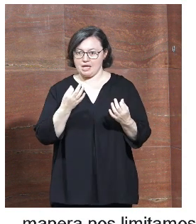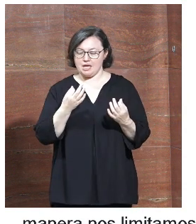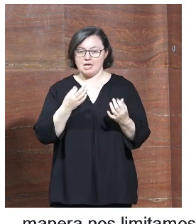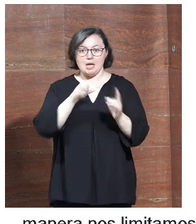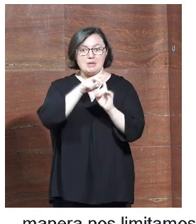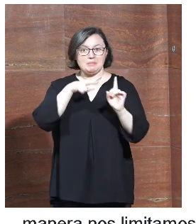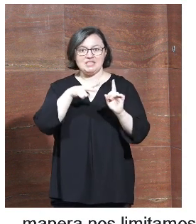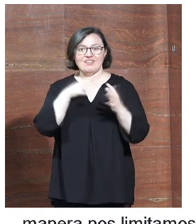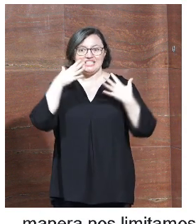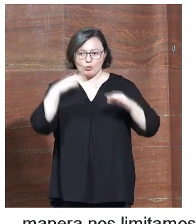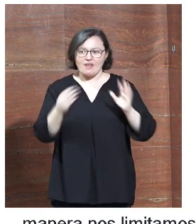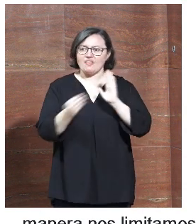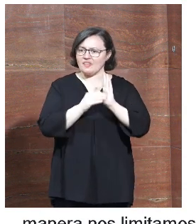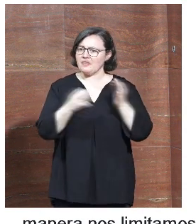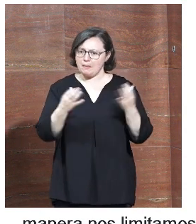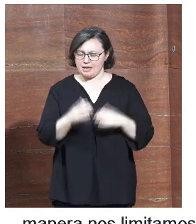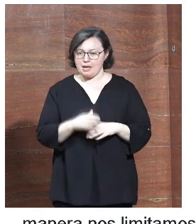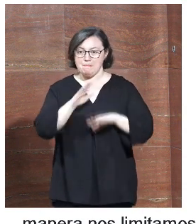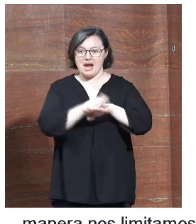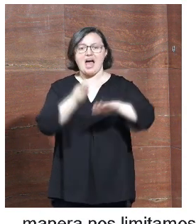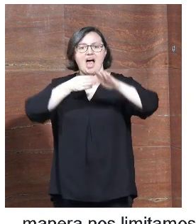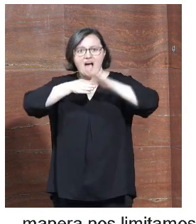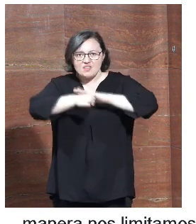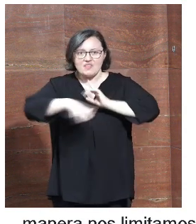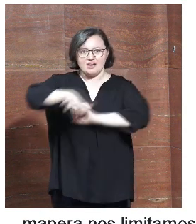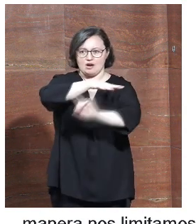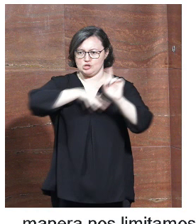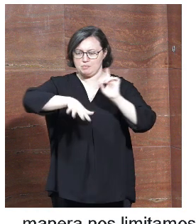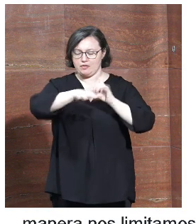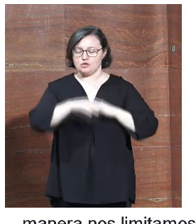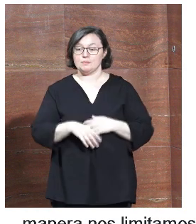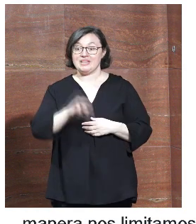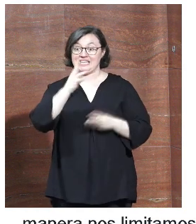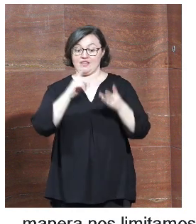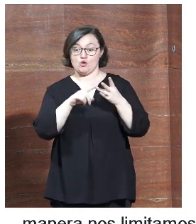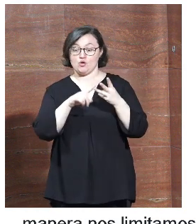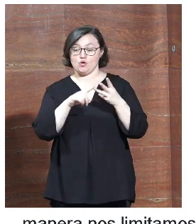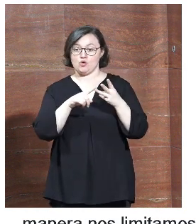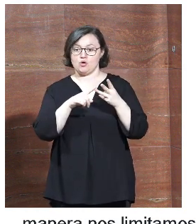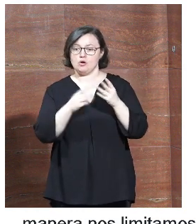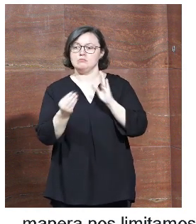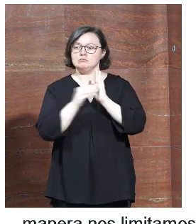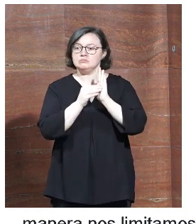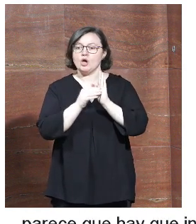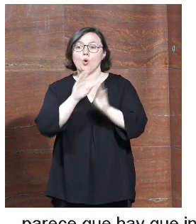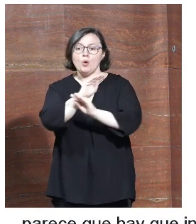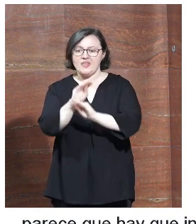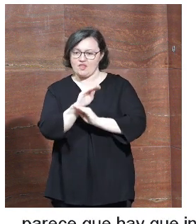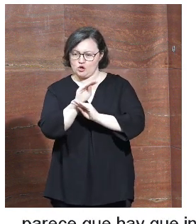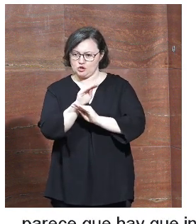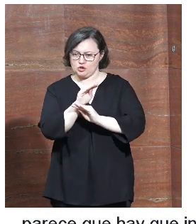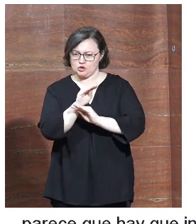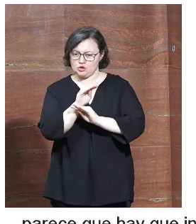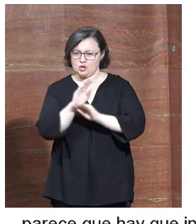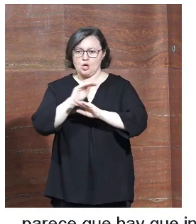de la seguridad en el uso del espacio urbano. Tercero, incorporar los cuidados.